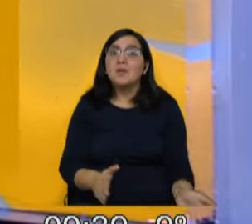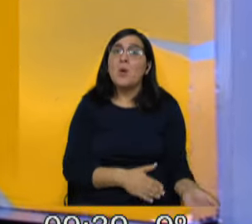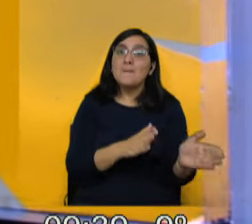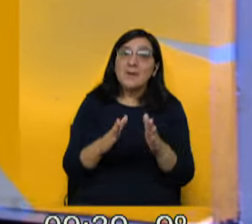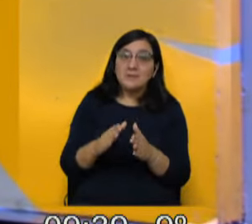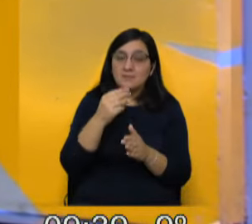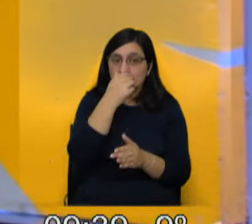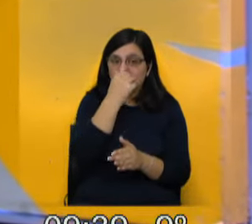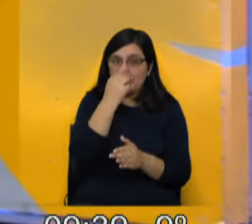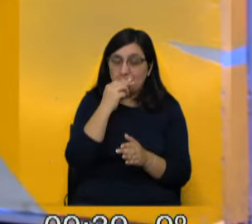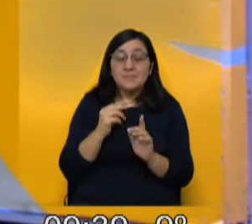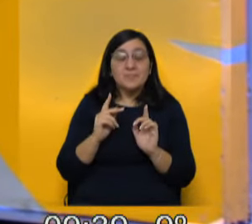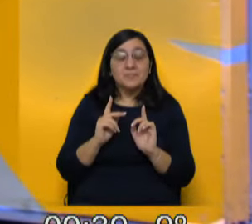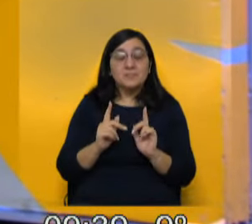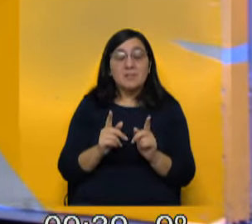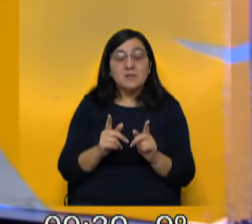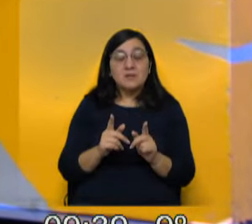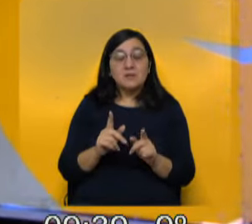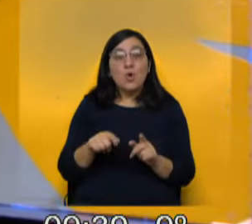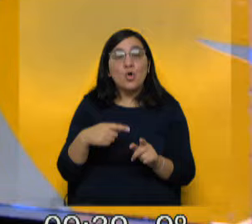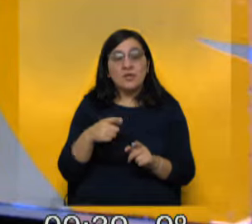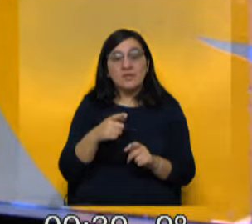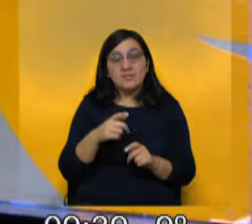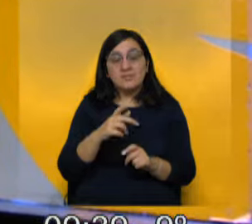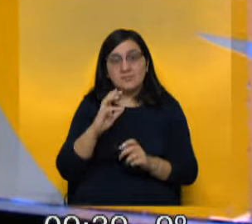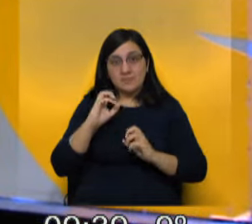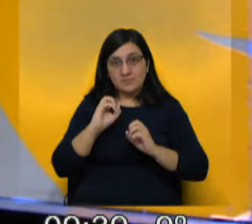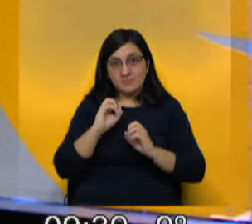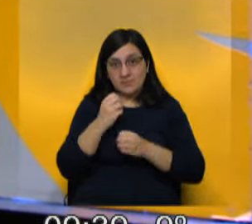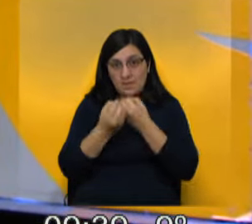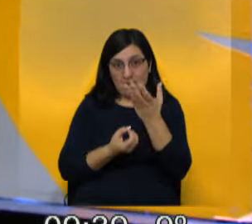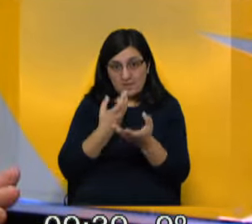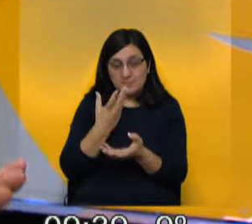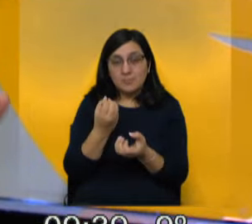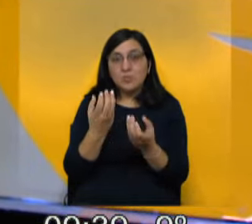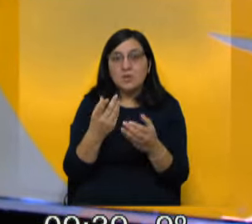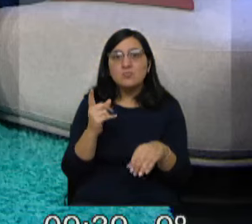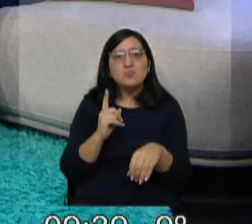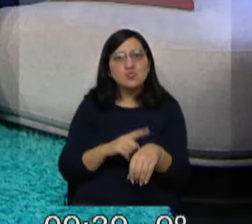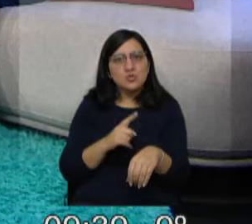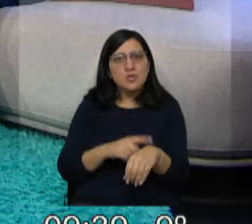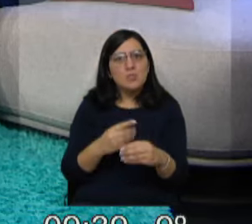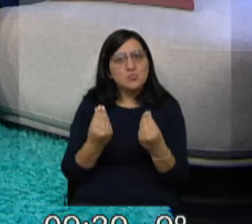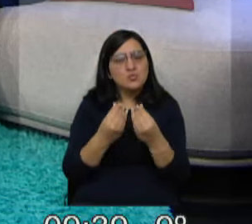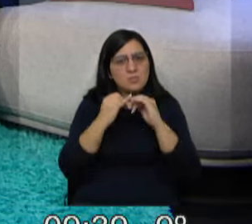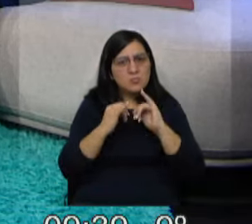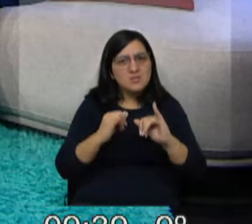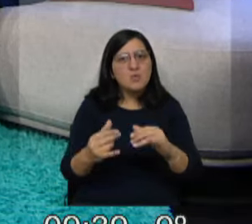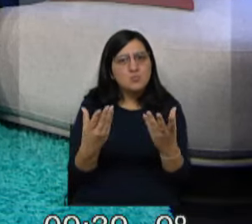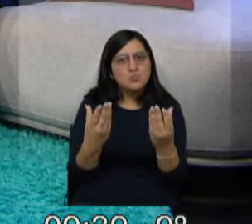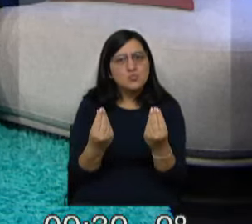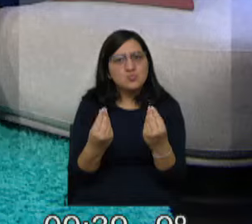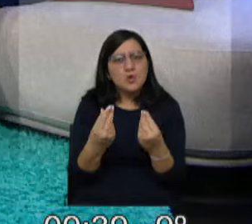eso, quiero también otra pequeña descarga. Porque se utiliza mucho tiempo y mucha publicidad y mucha plata